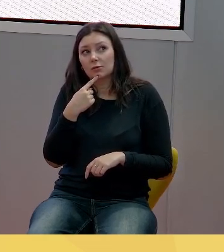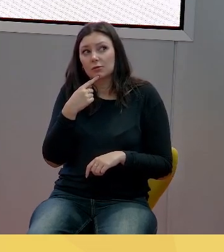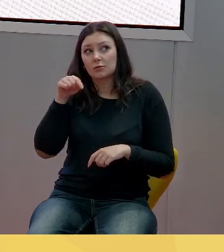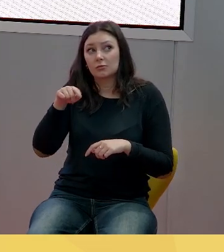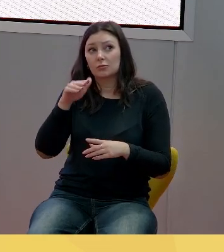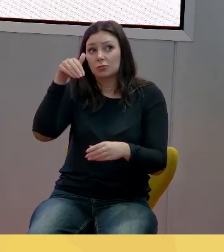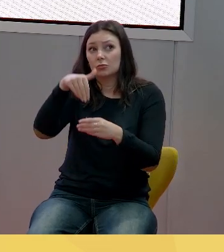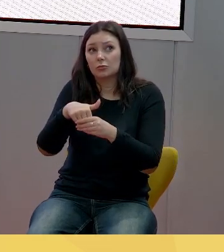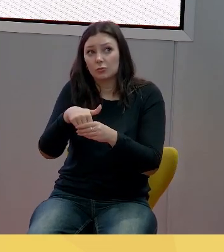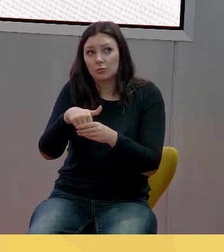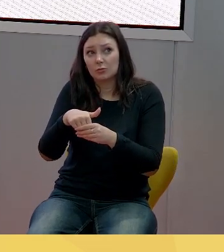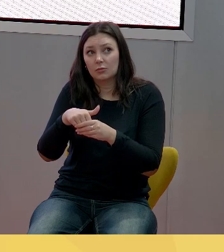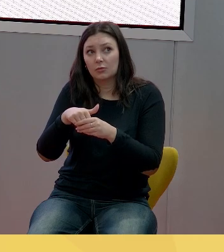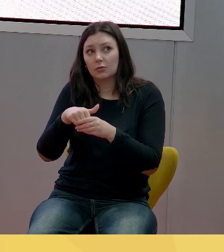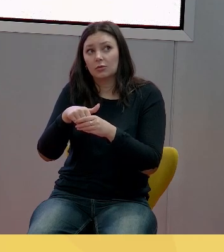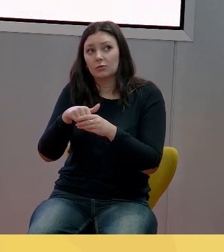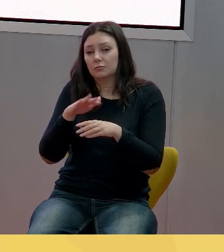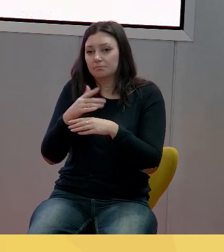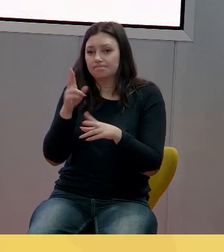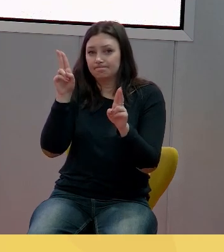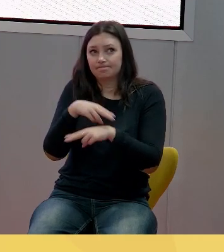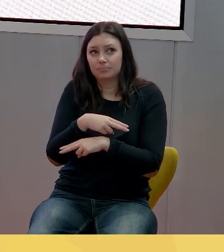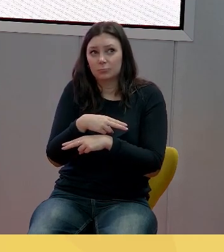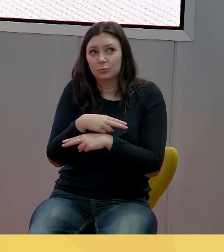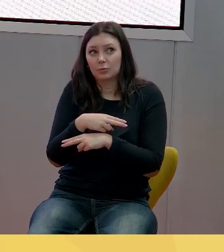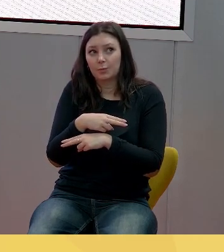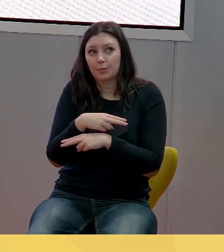votó una moción para rechazar completamente, frontalmente,